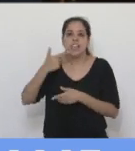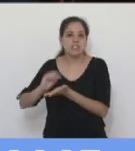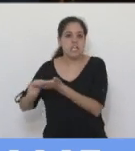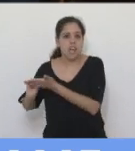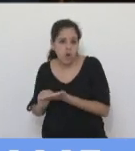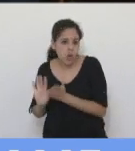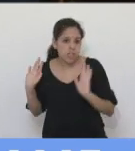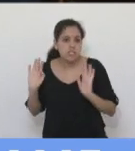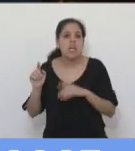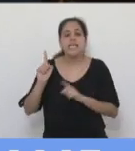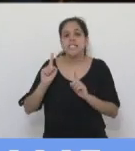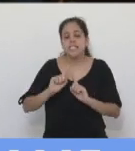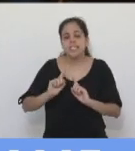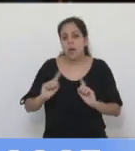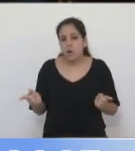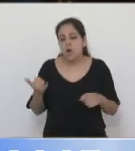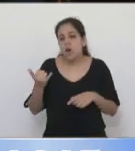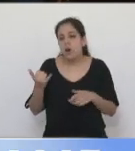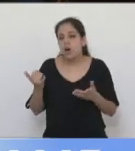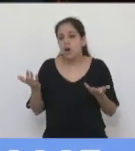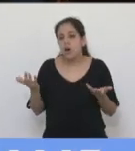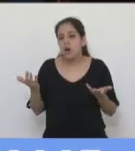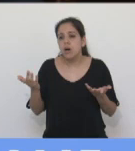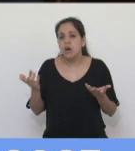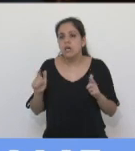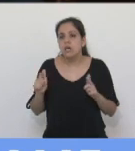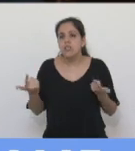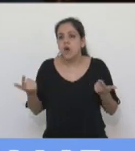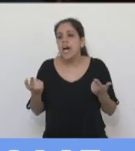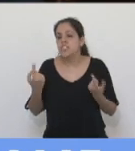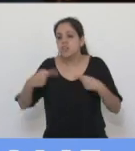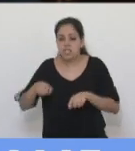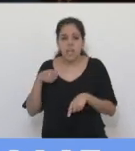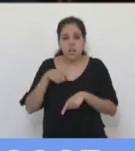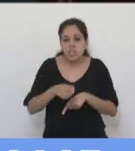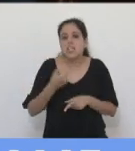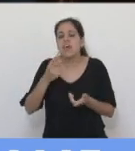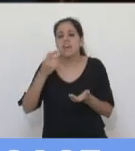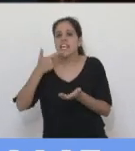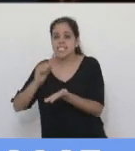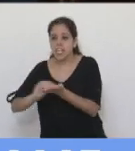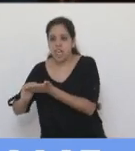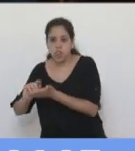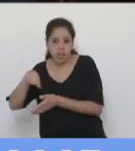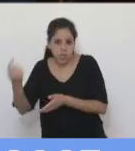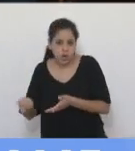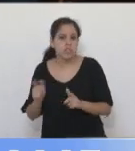tampoco existieron objeciones por parte de las señoras senadoras y señores senadores presentes en esta reunión. Bien.